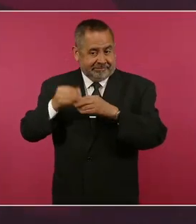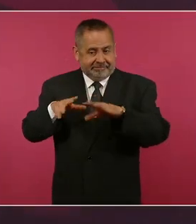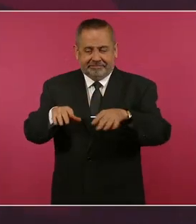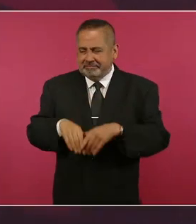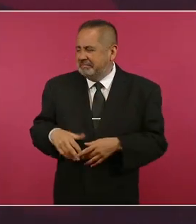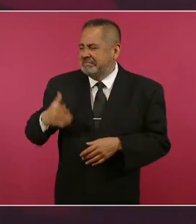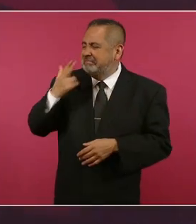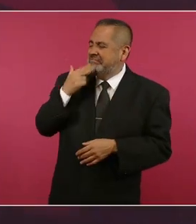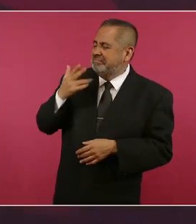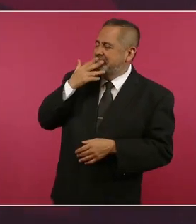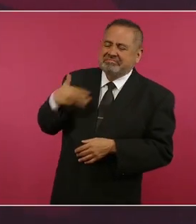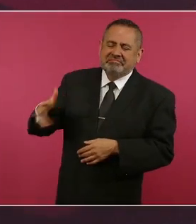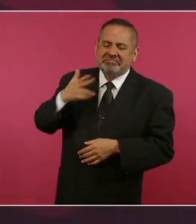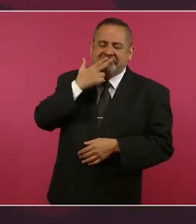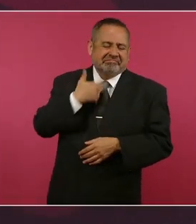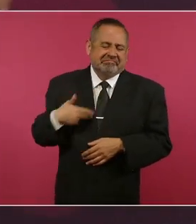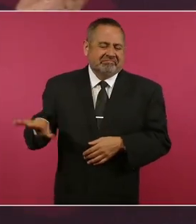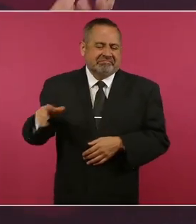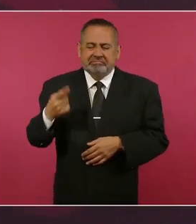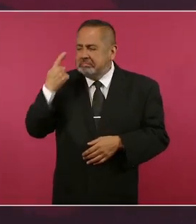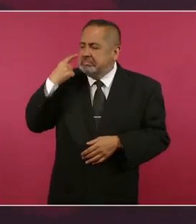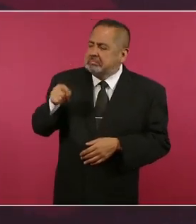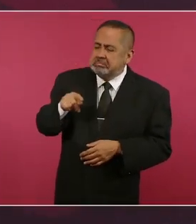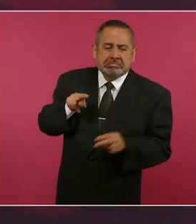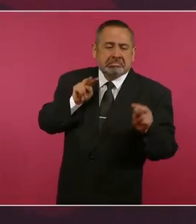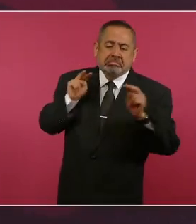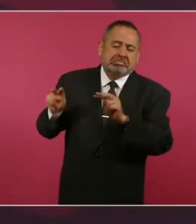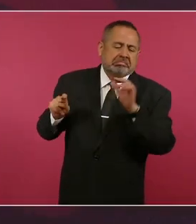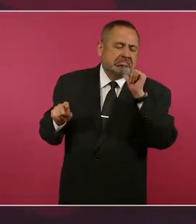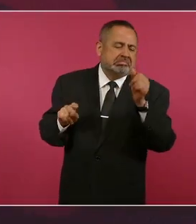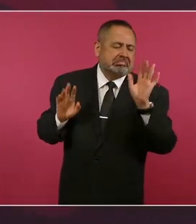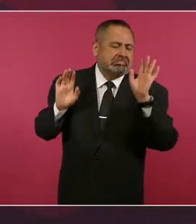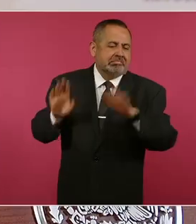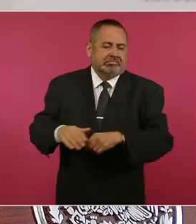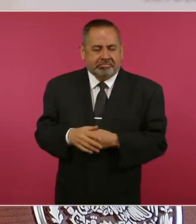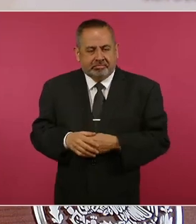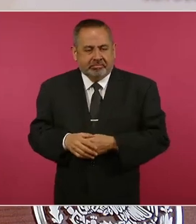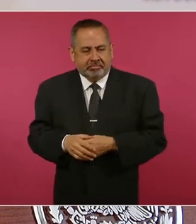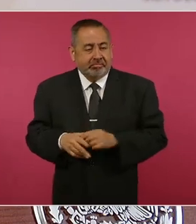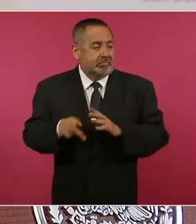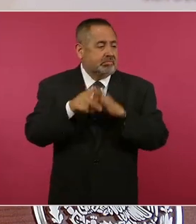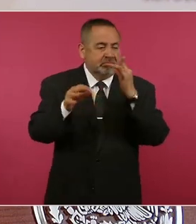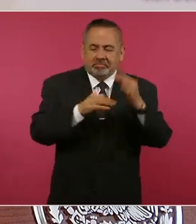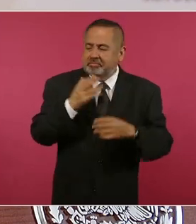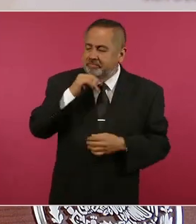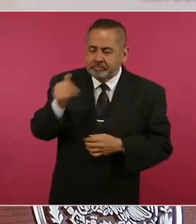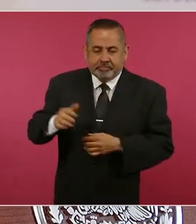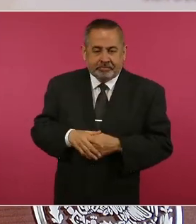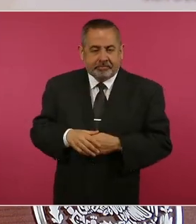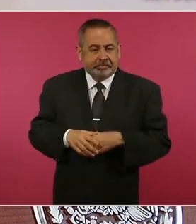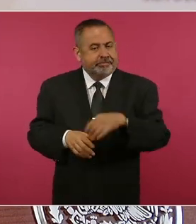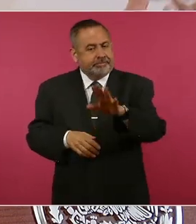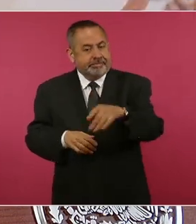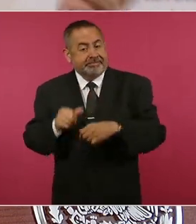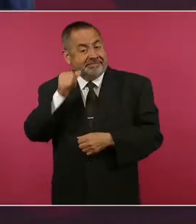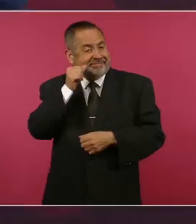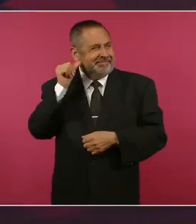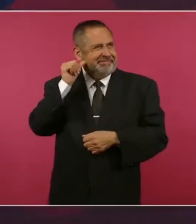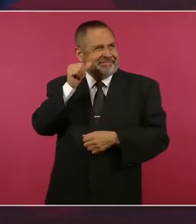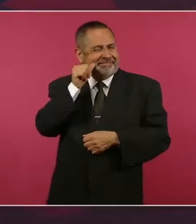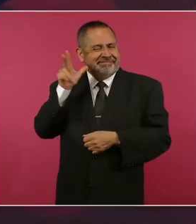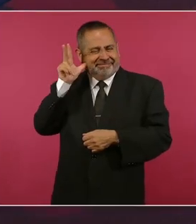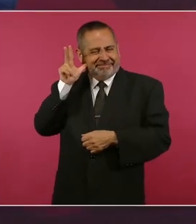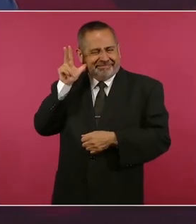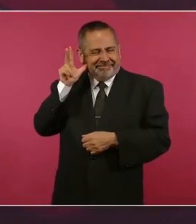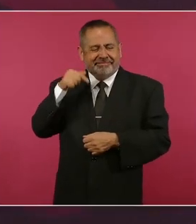para nada y demás, que nadie lo veía, que no habían periodistas. Todavía ayer, antier, estuve viendo a uno de